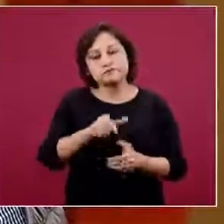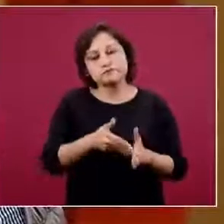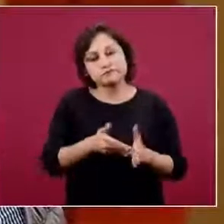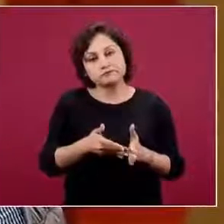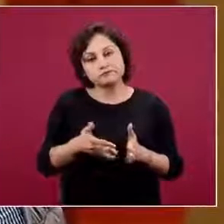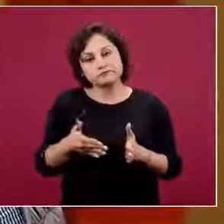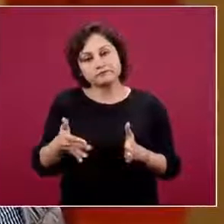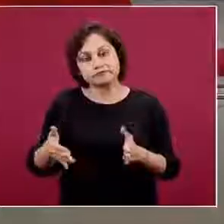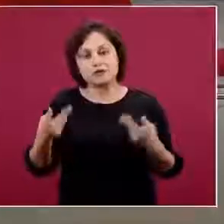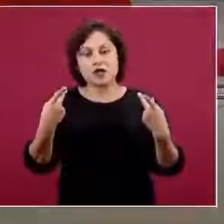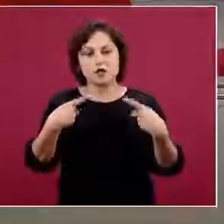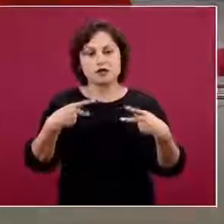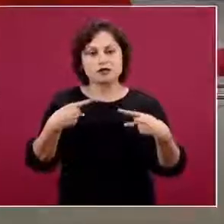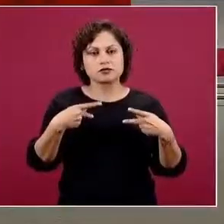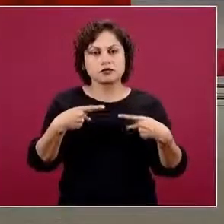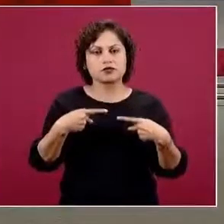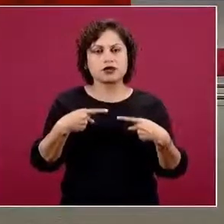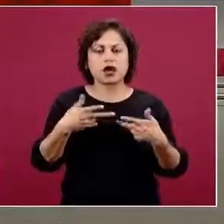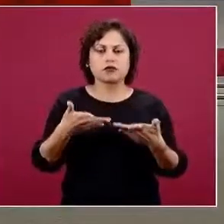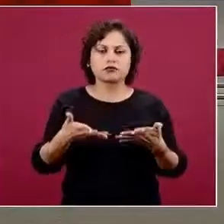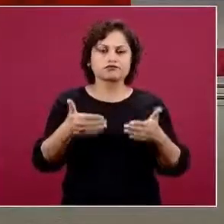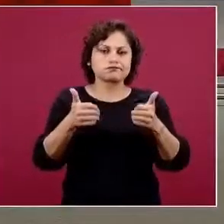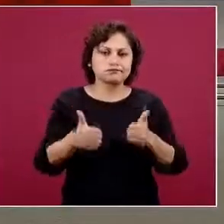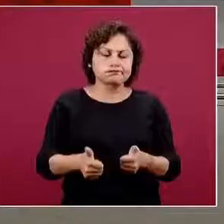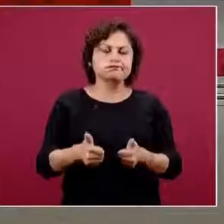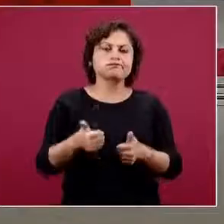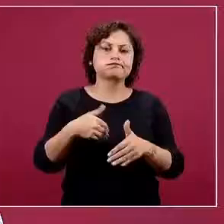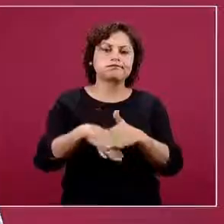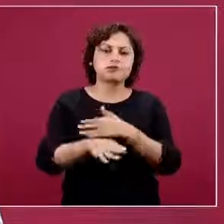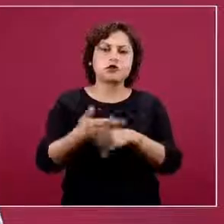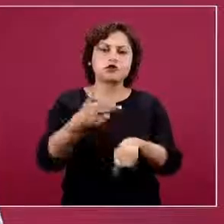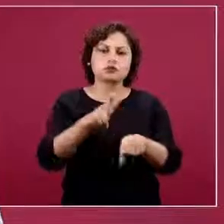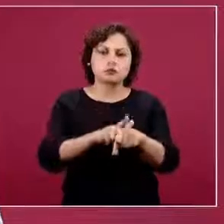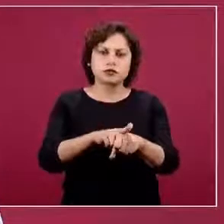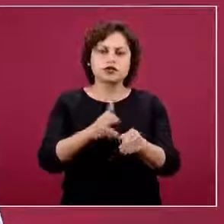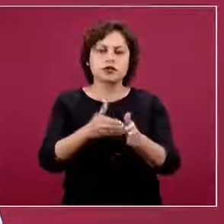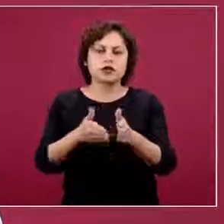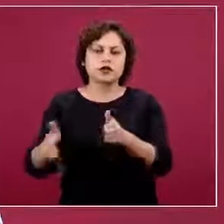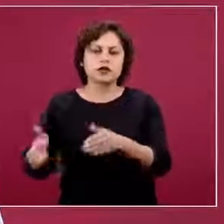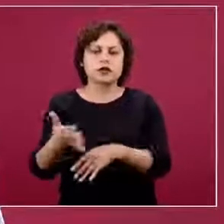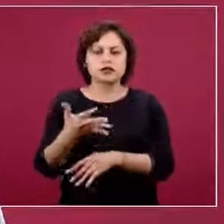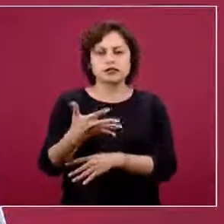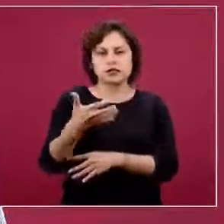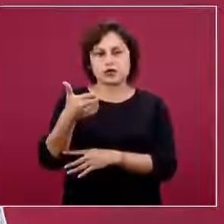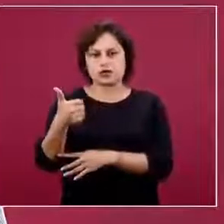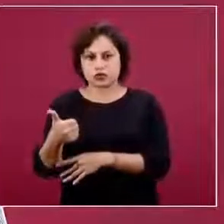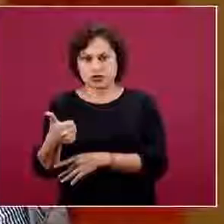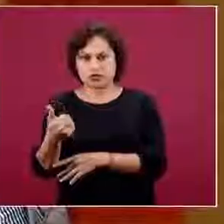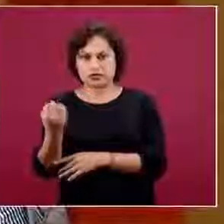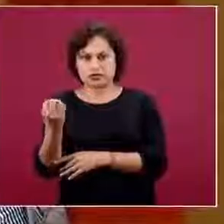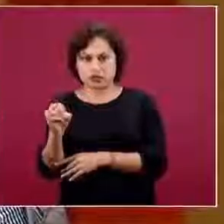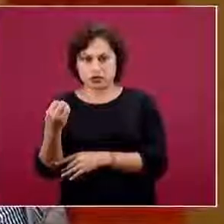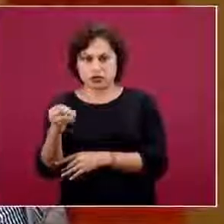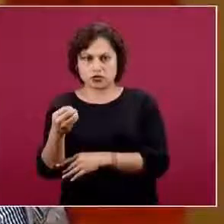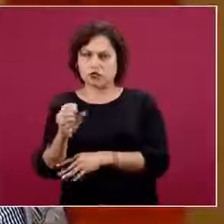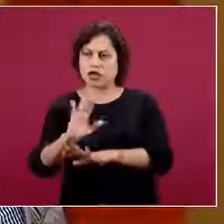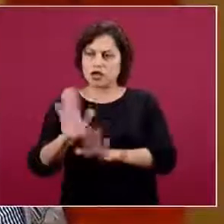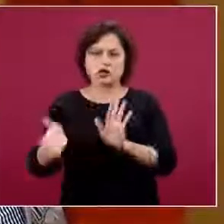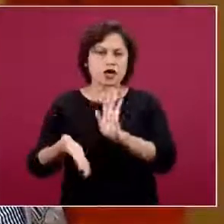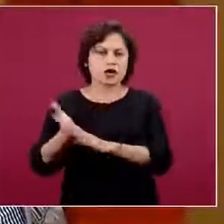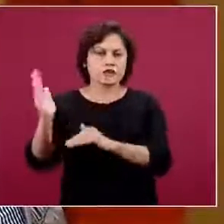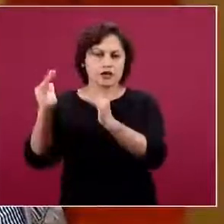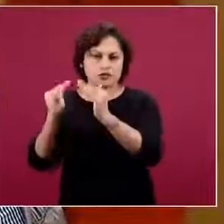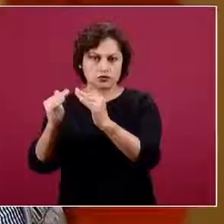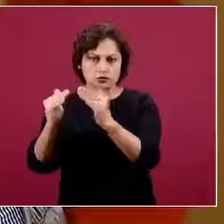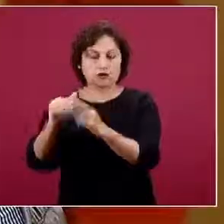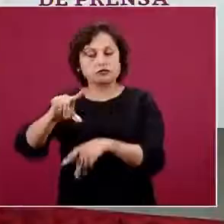manera, digamos, satisfactoria, de hecho fue dada de alta entre el 5 y el 6, sin embargo, estando ya en su domicilio